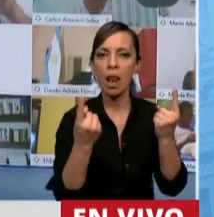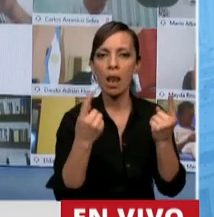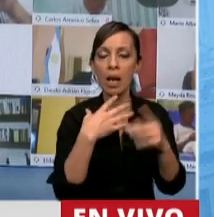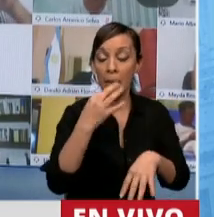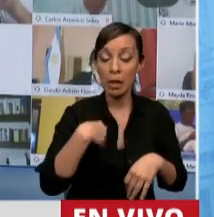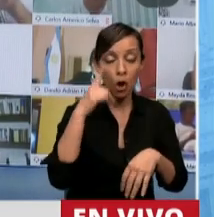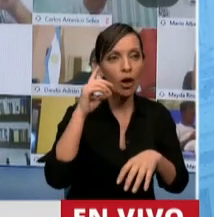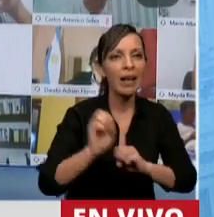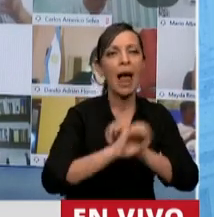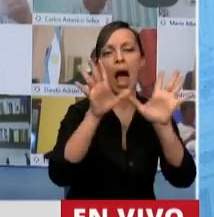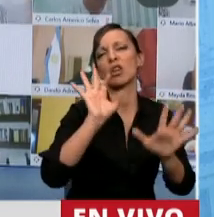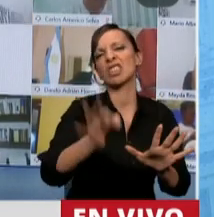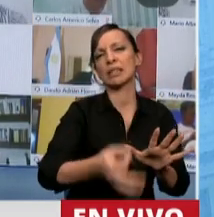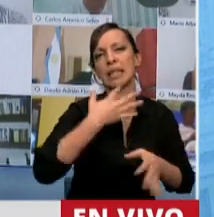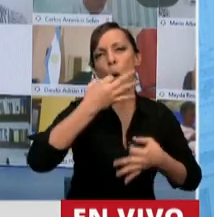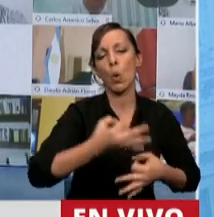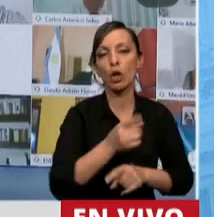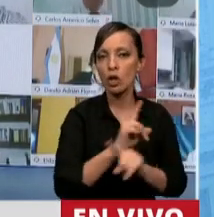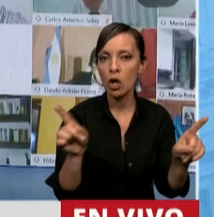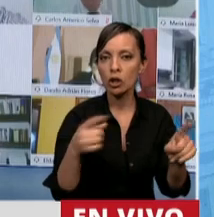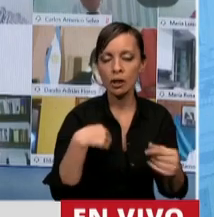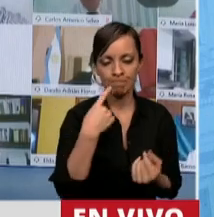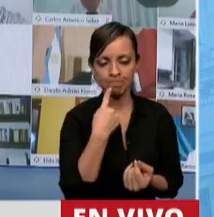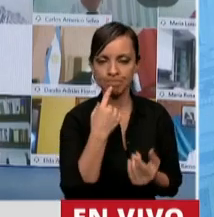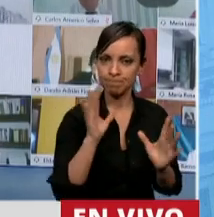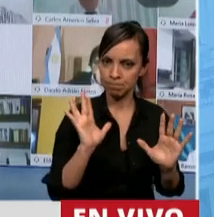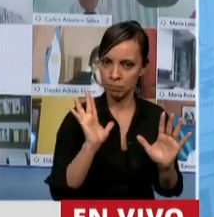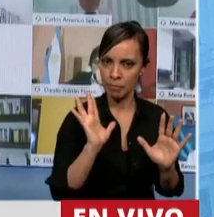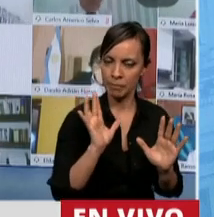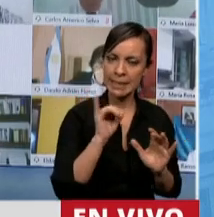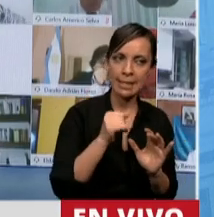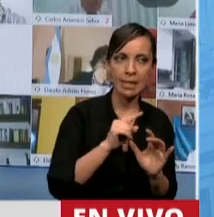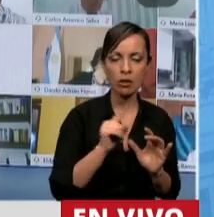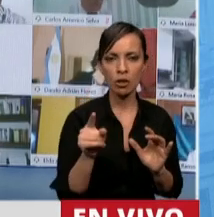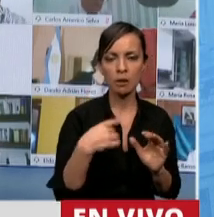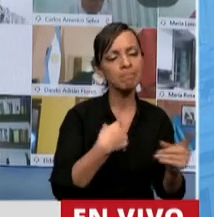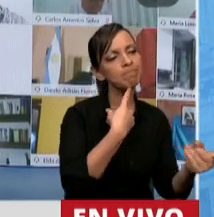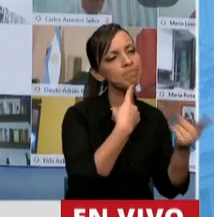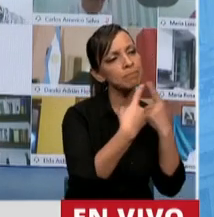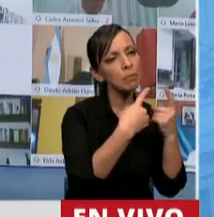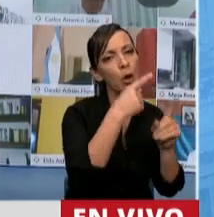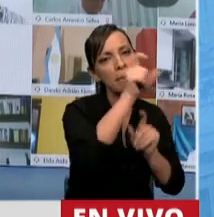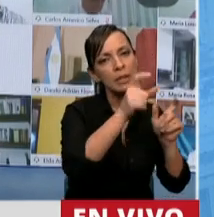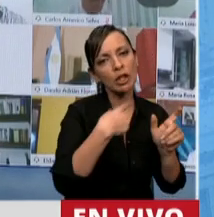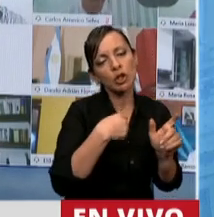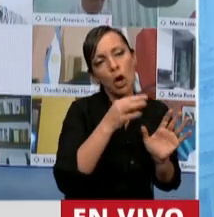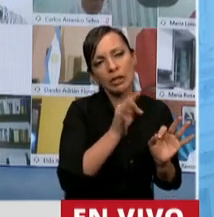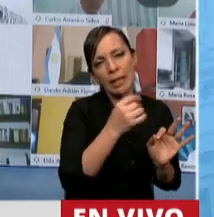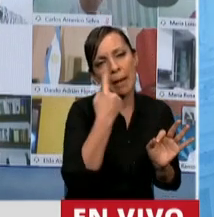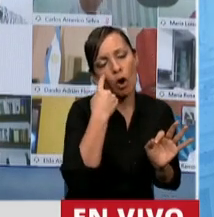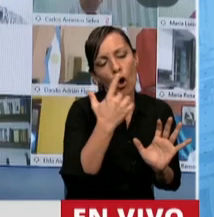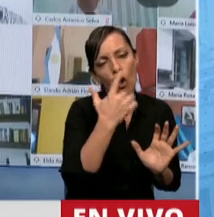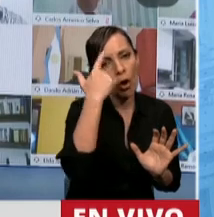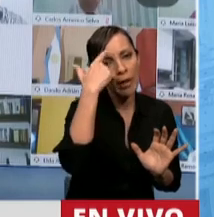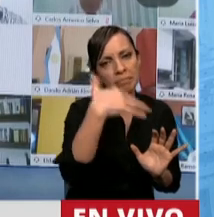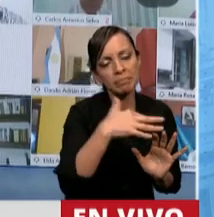tenía para nada claro, tendía a pensar que no. Lo consulté con personas que creo inteligentes, no viene al caso,